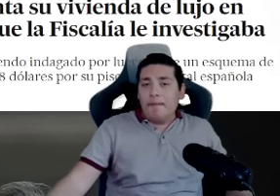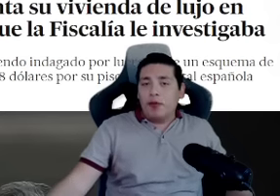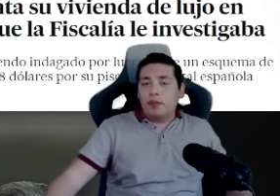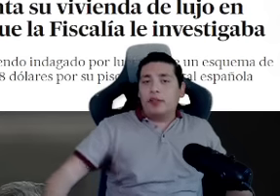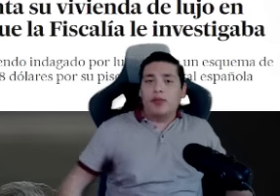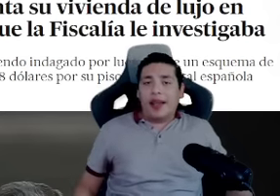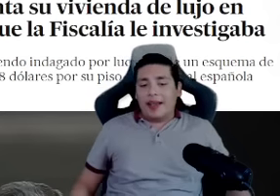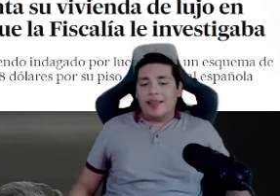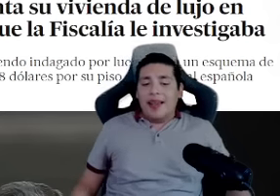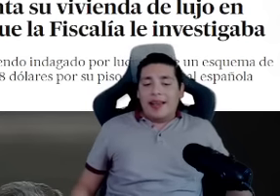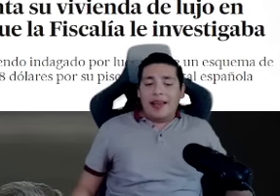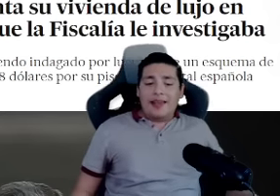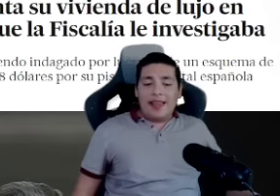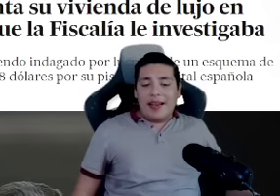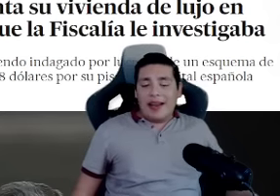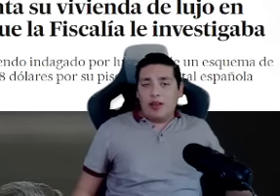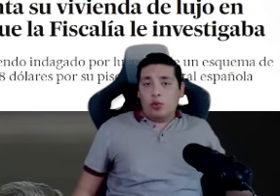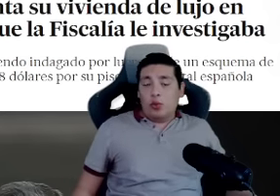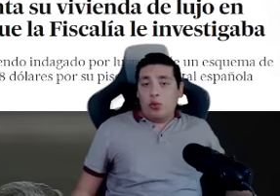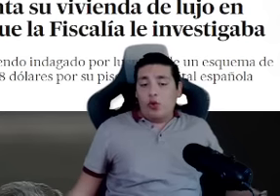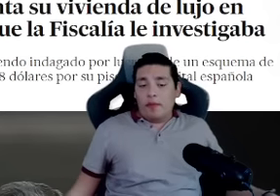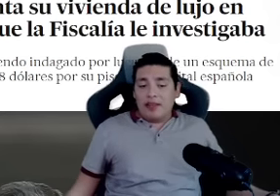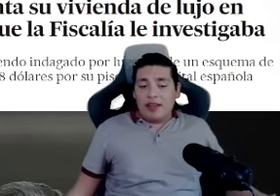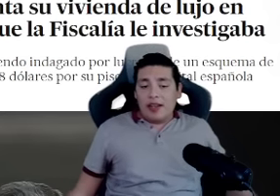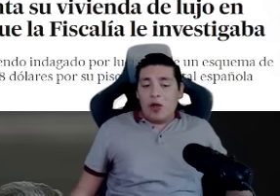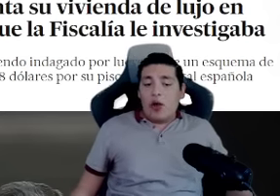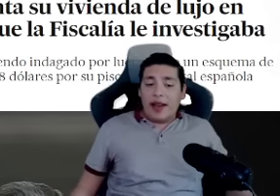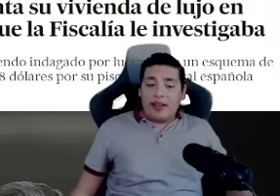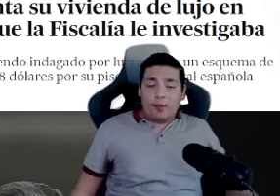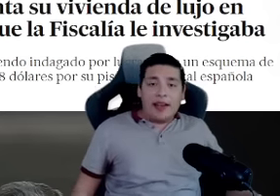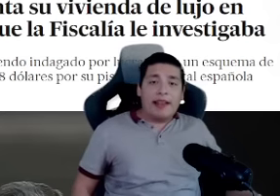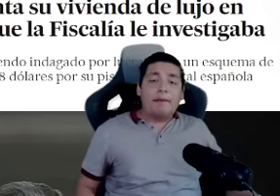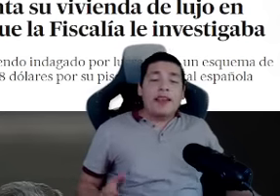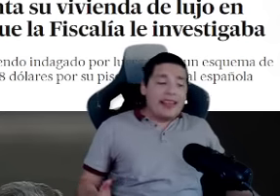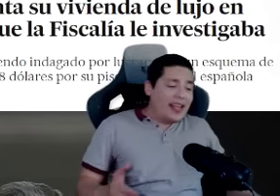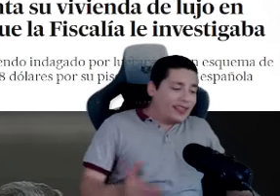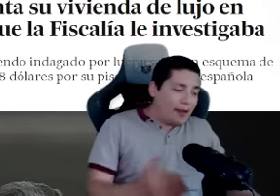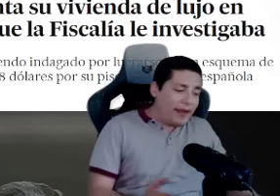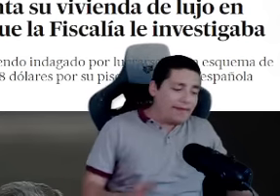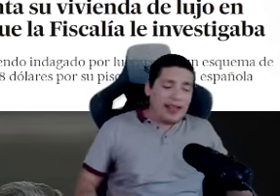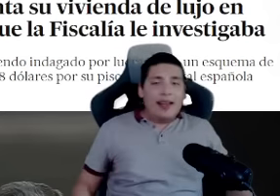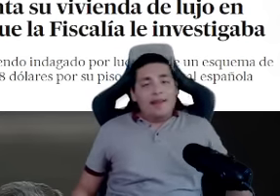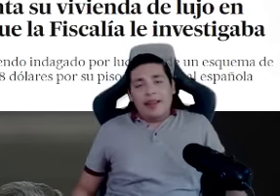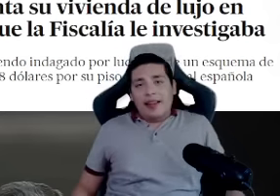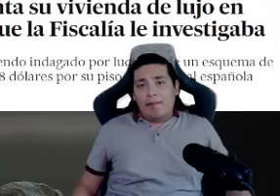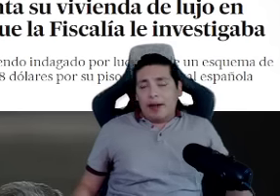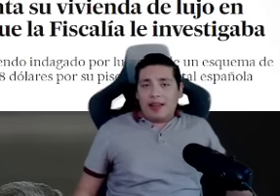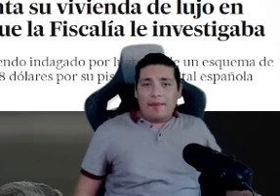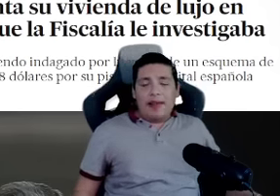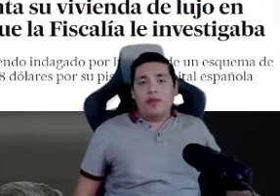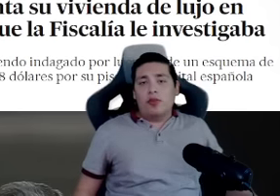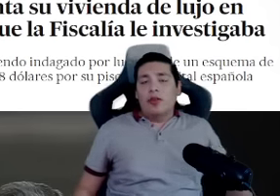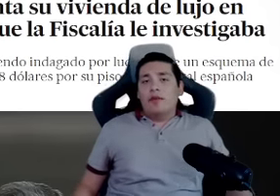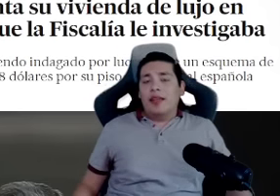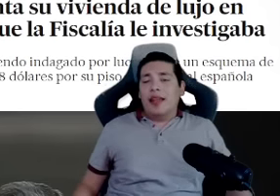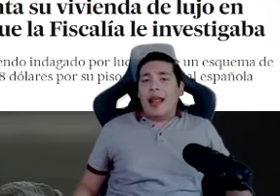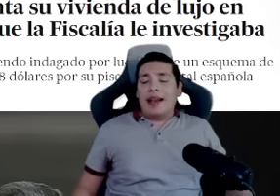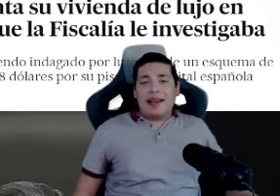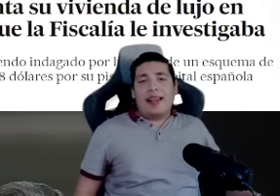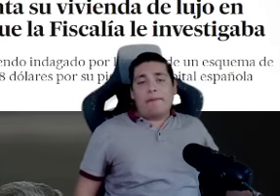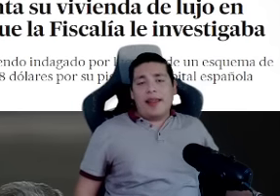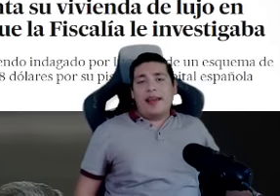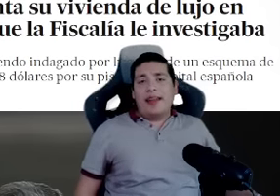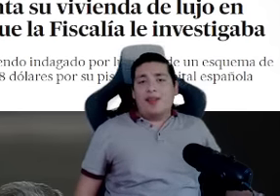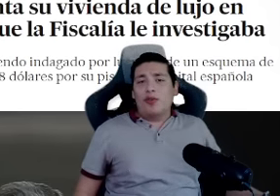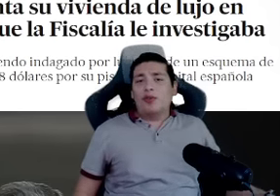que ambos personajes tienen su domicilio en España y esta venta del departamento de